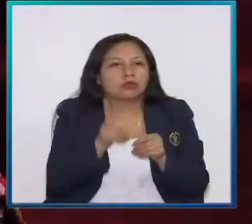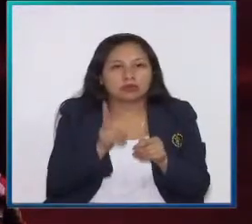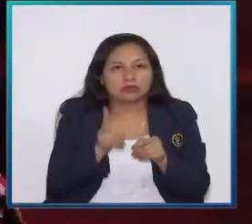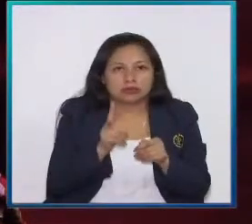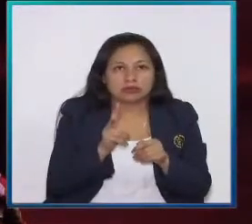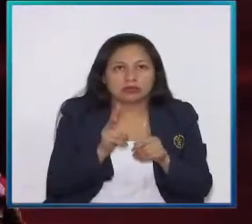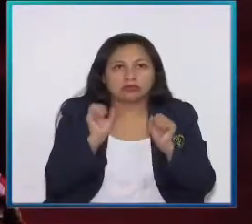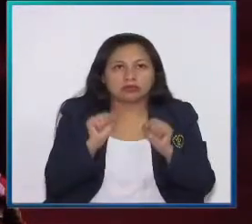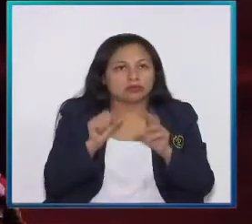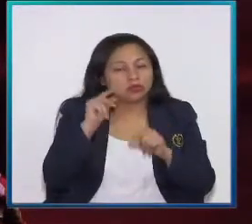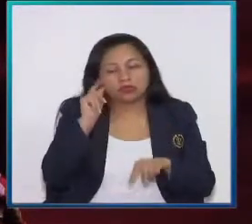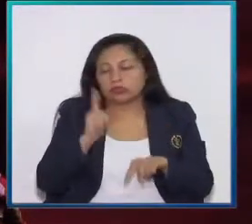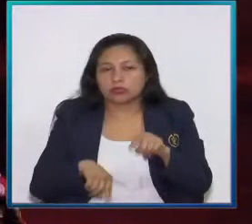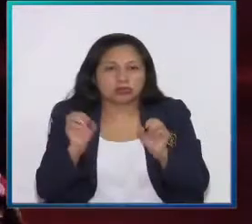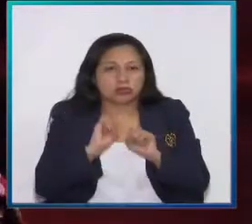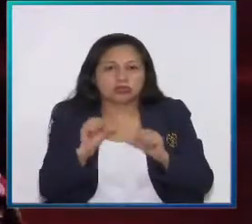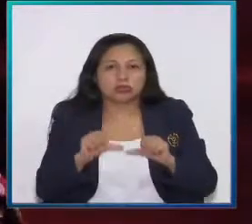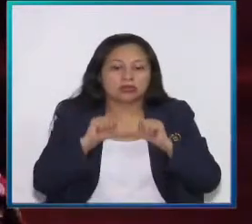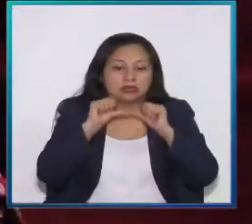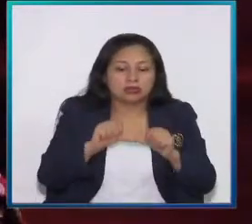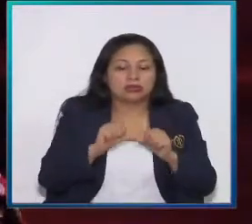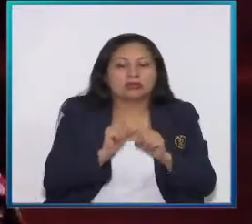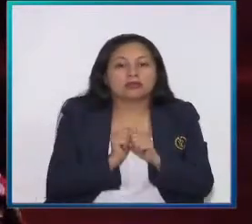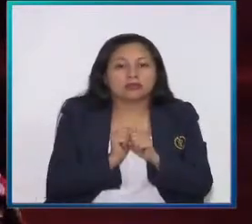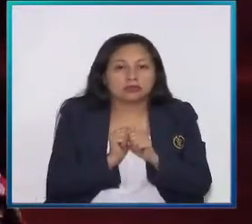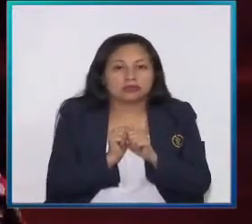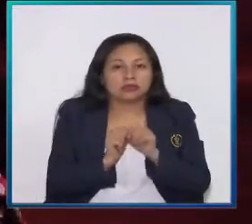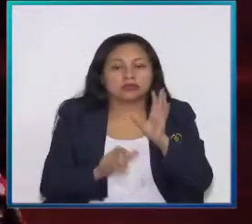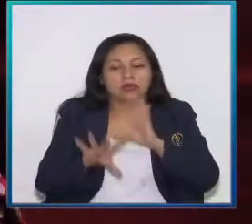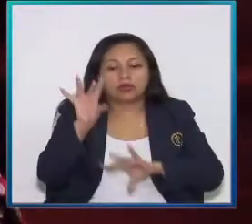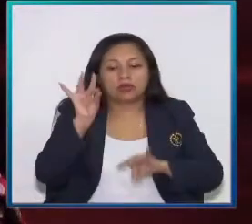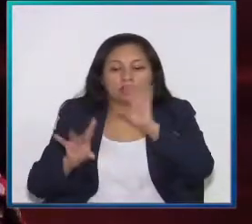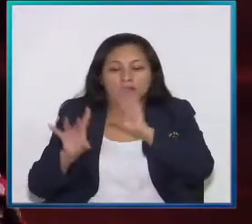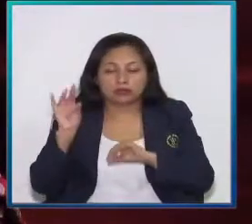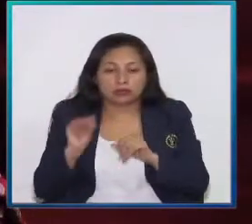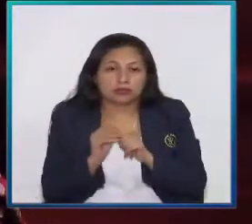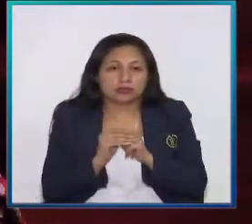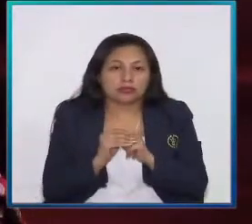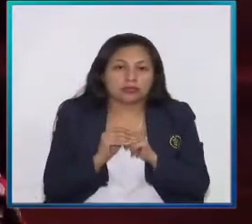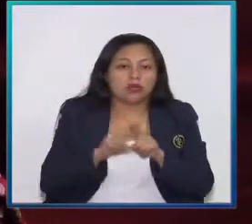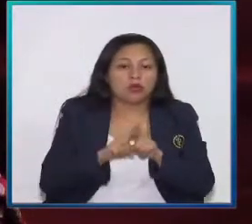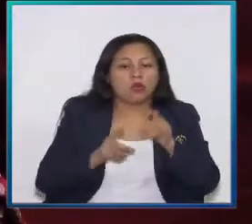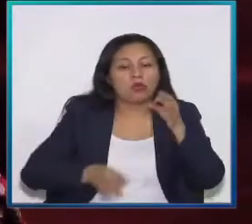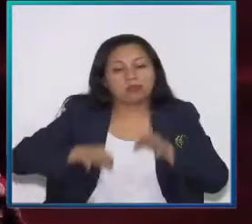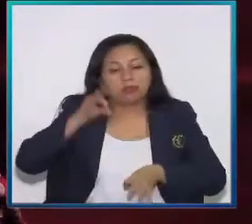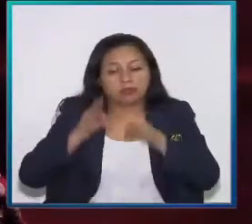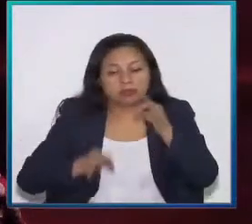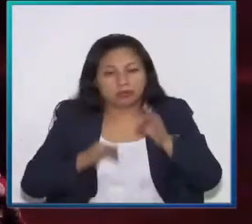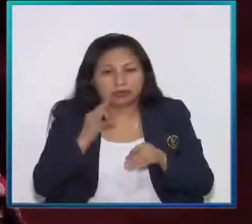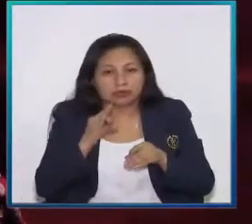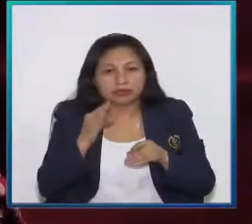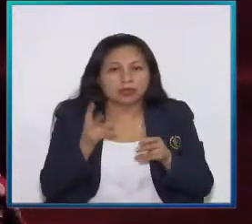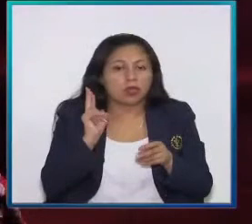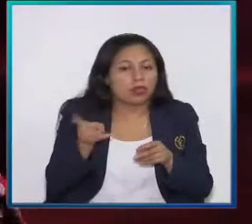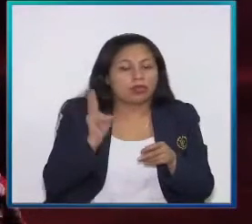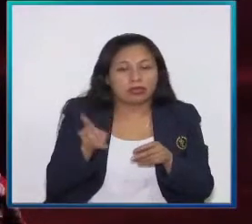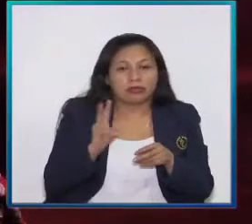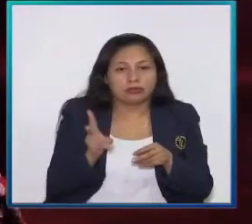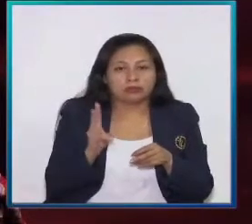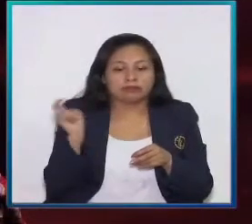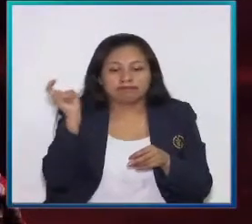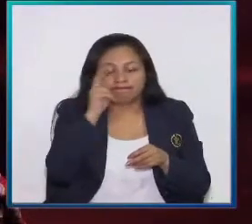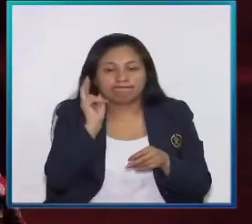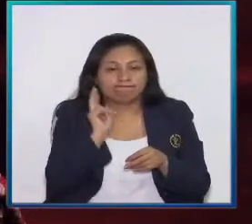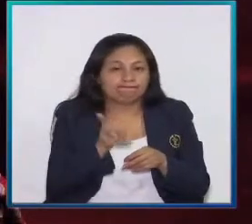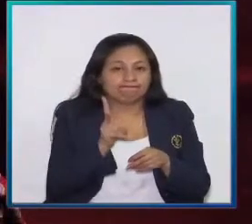mismo, no podemos seguir eligiendo jueces de los de mismo, de corruptos